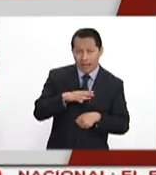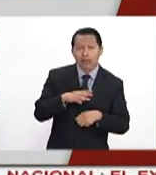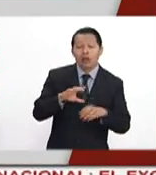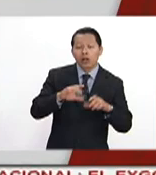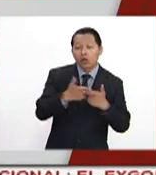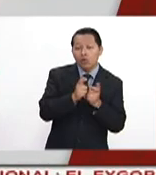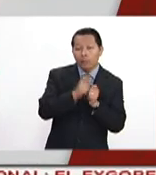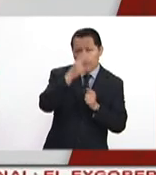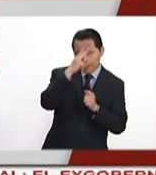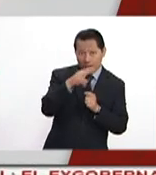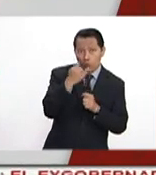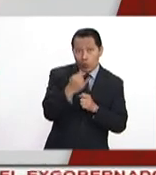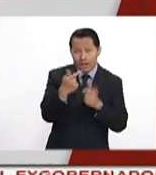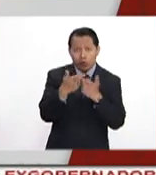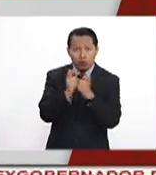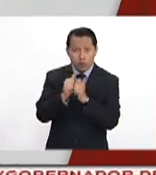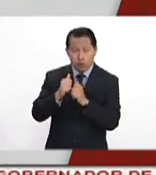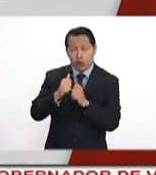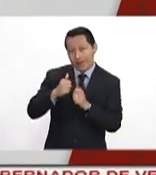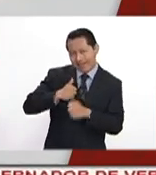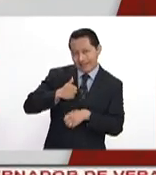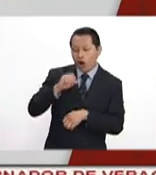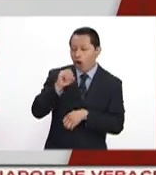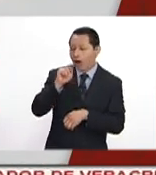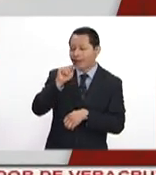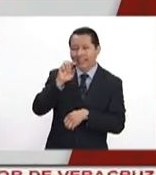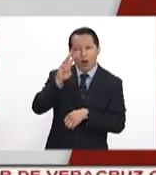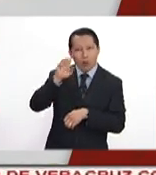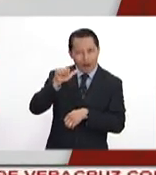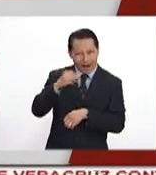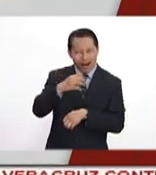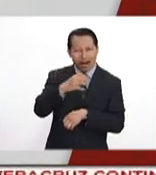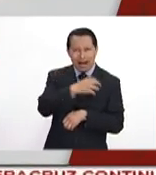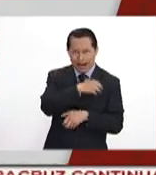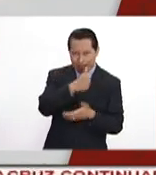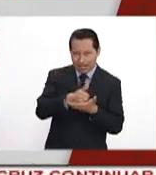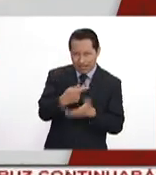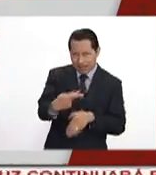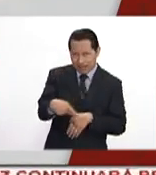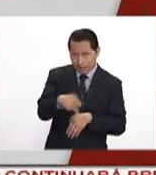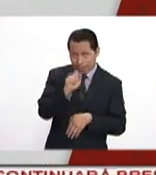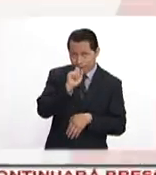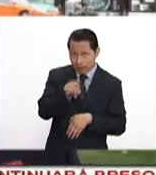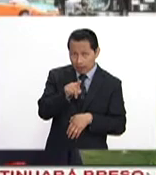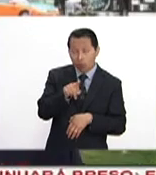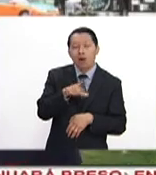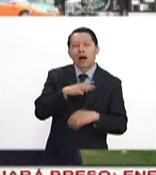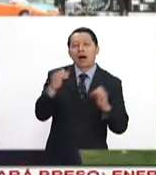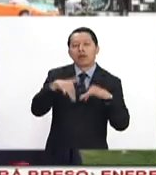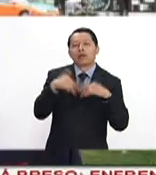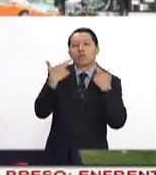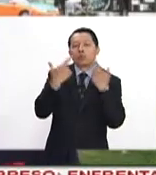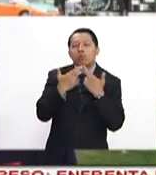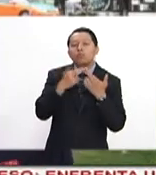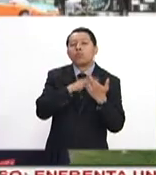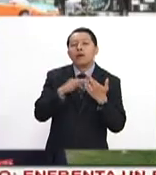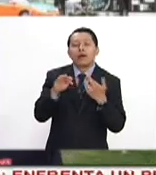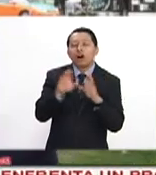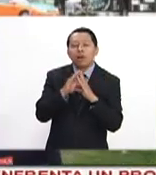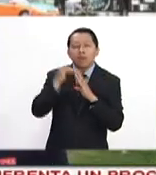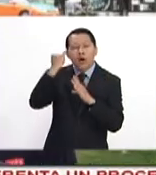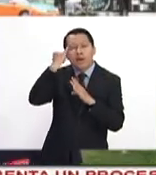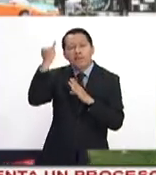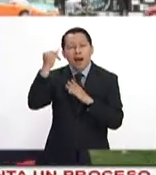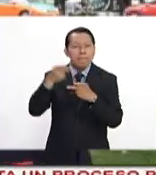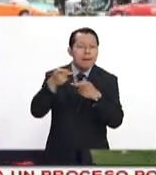su contraparte canadiense en Ottawa, la capital política de este país. ¿Cuál es el objetivo? Pues obviamente definir una estrategia de cara a la renegociación